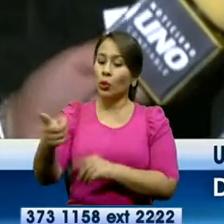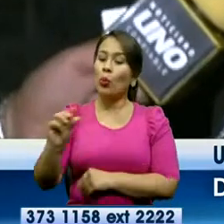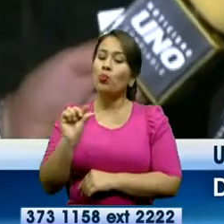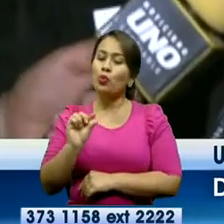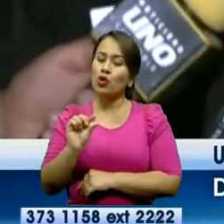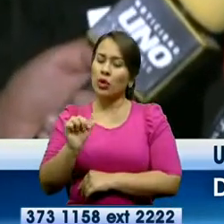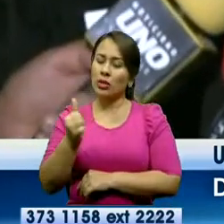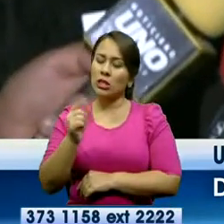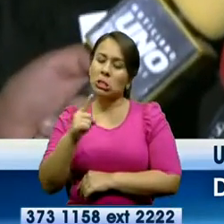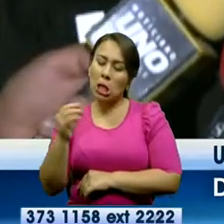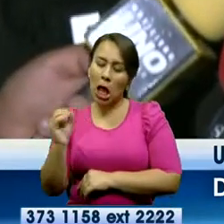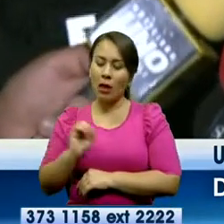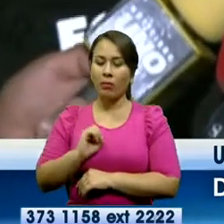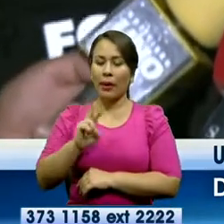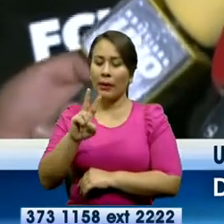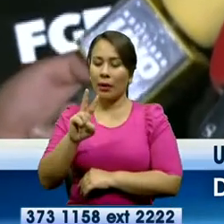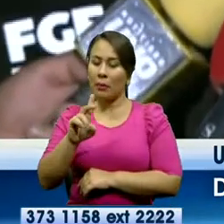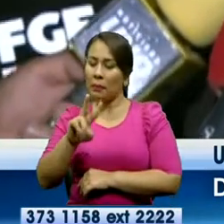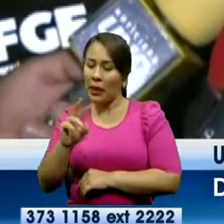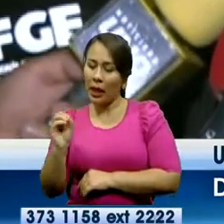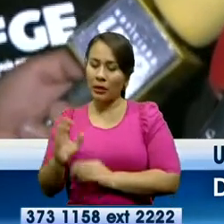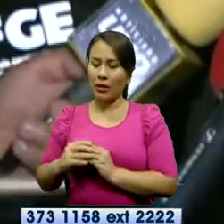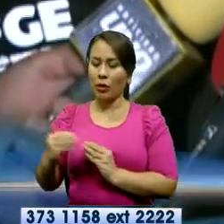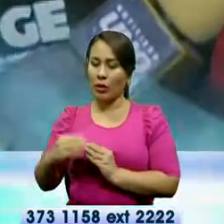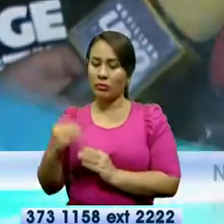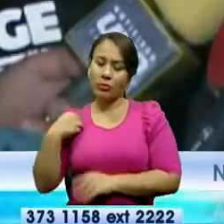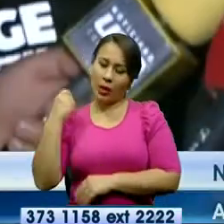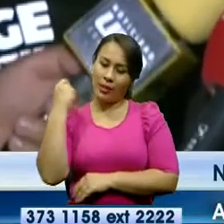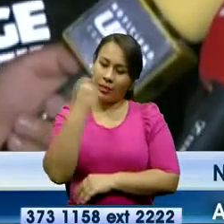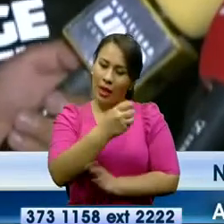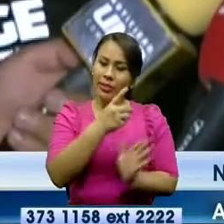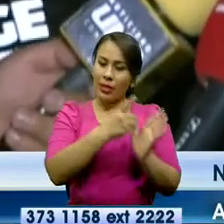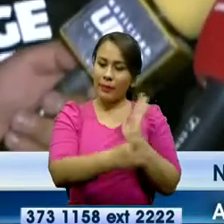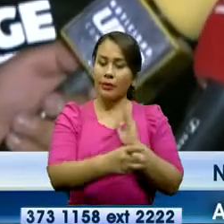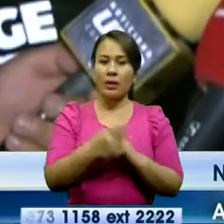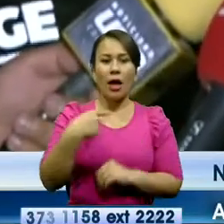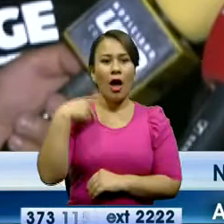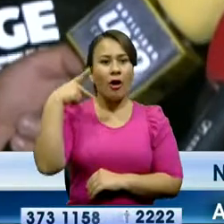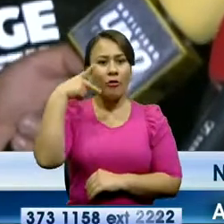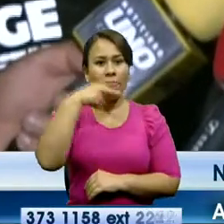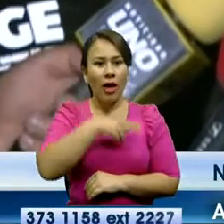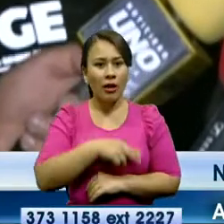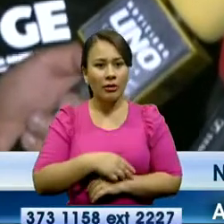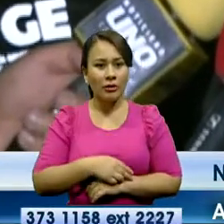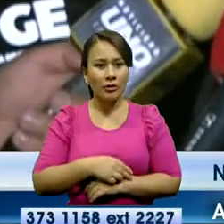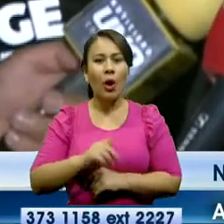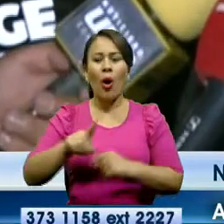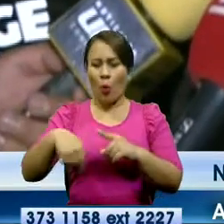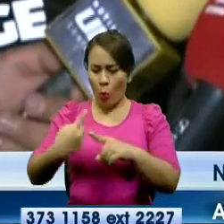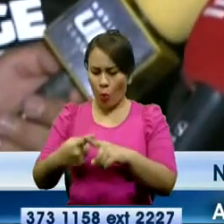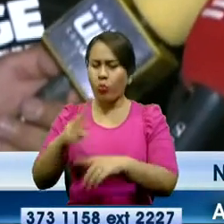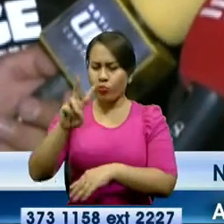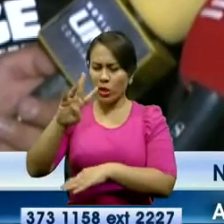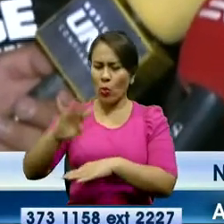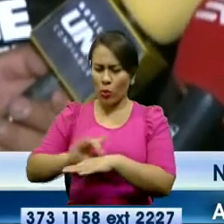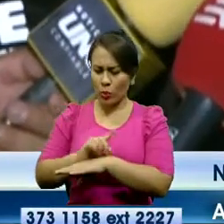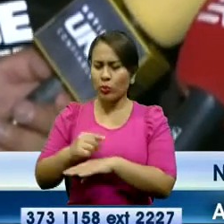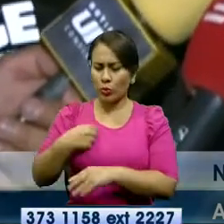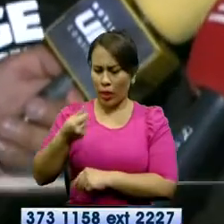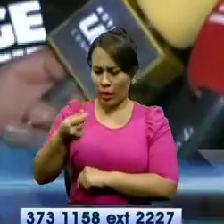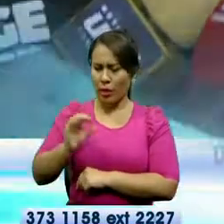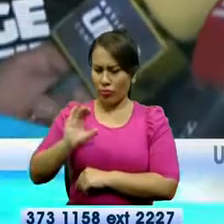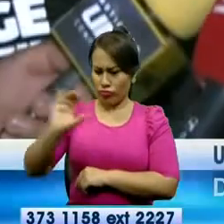la víctima ya les contactaba, ellos llamaban a las víctimas y les decían que efectivamente 24 horas les daban el